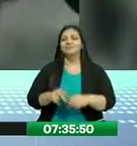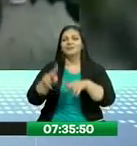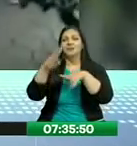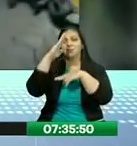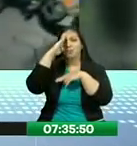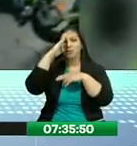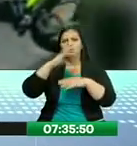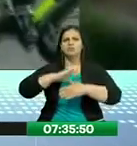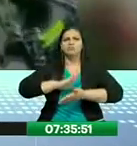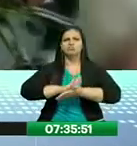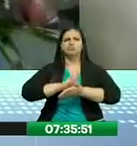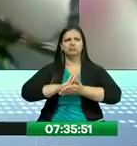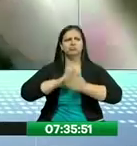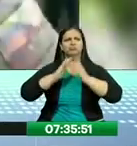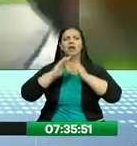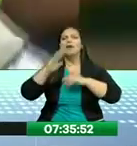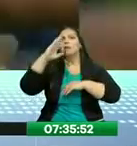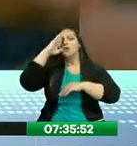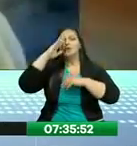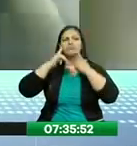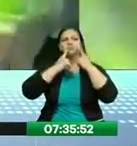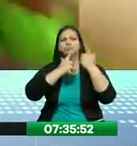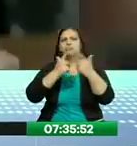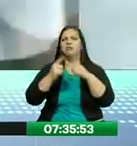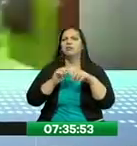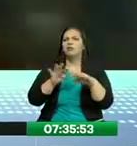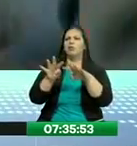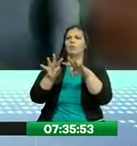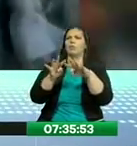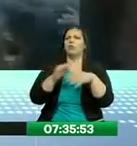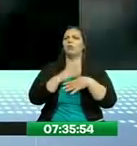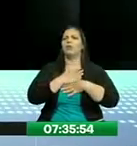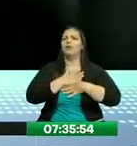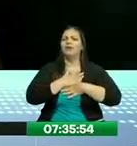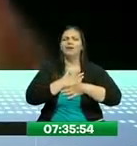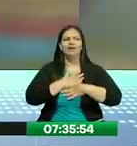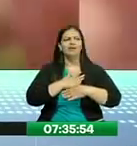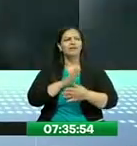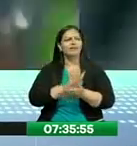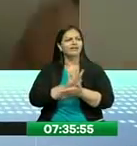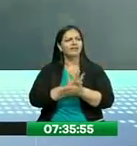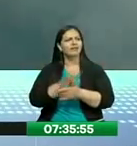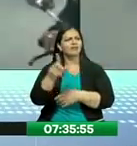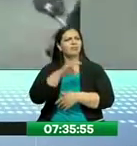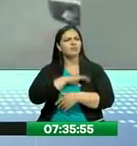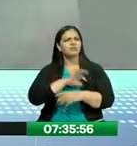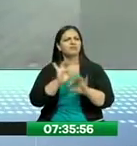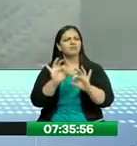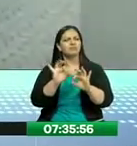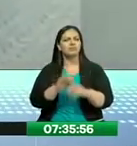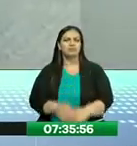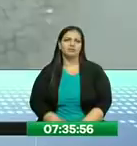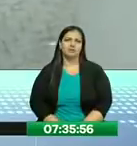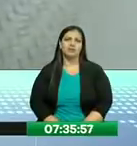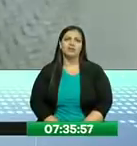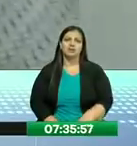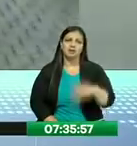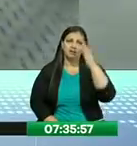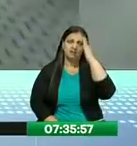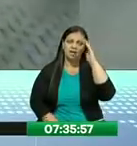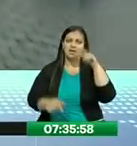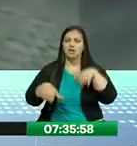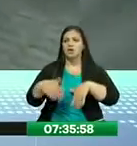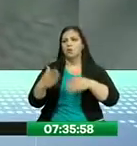sumamente seguros, sumamente protegidos, obviamente preocupados por lo que ocurría en el resto del país y particularmente en la ciudad